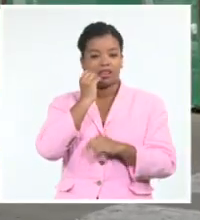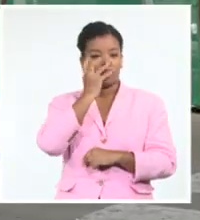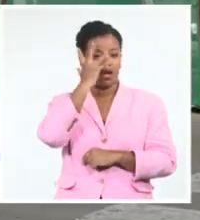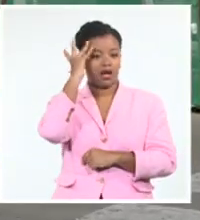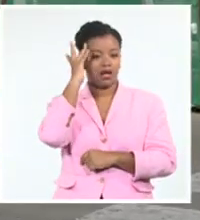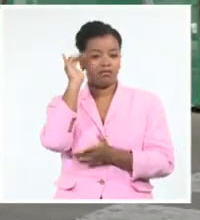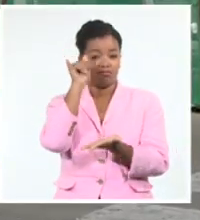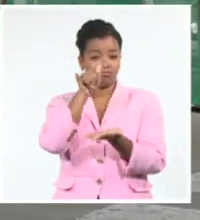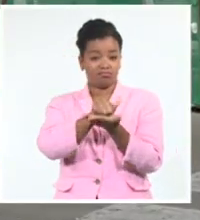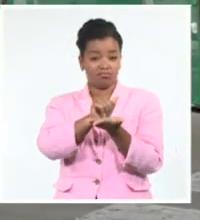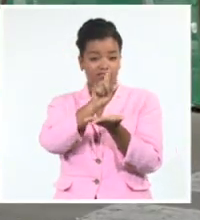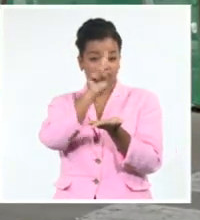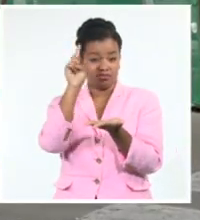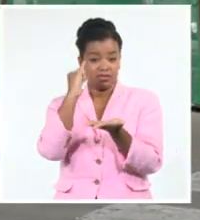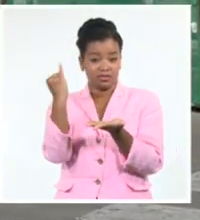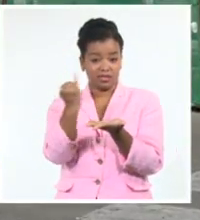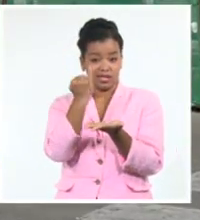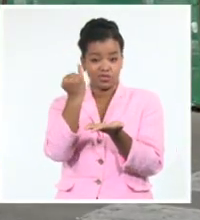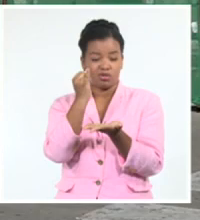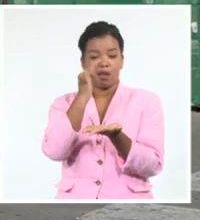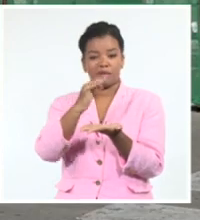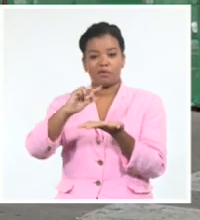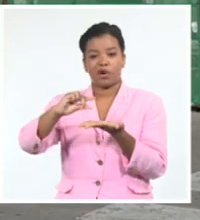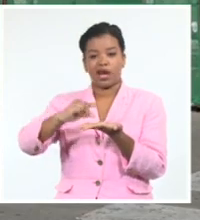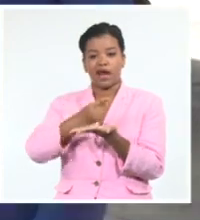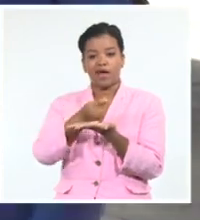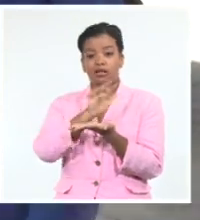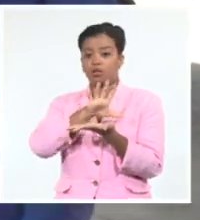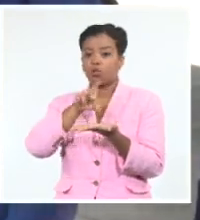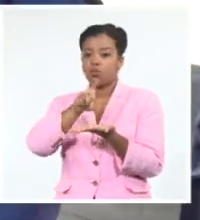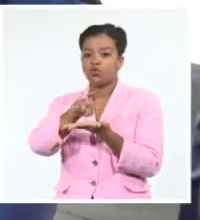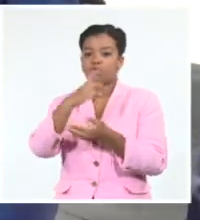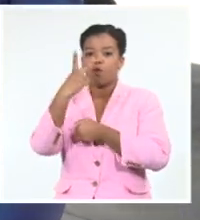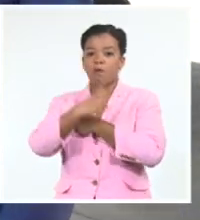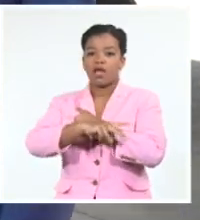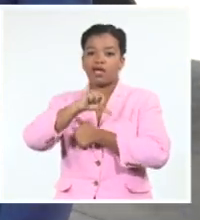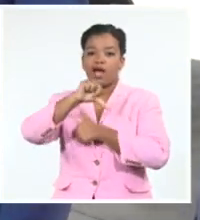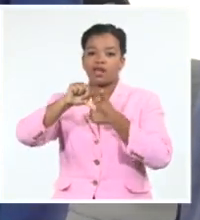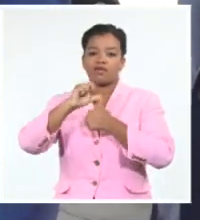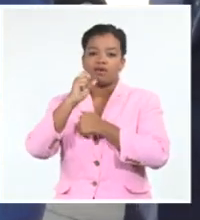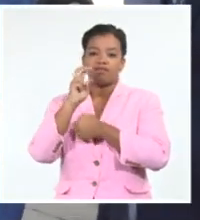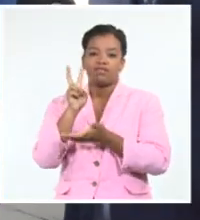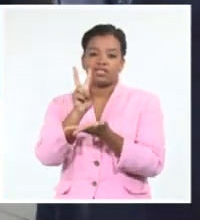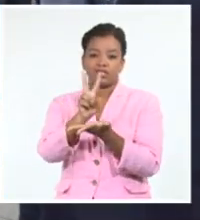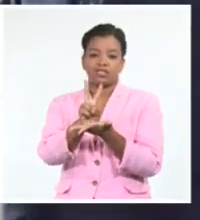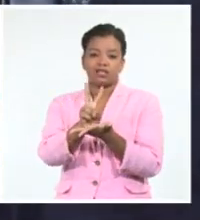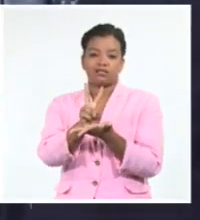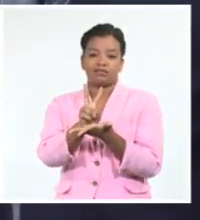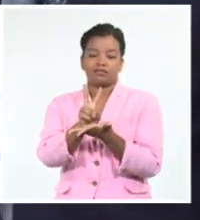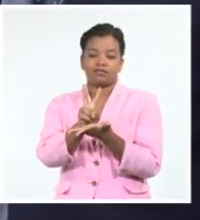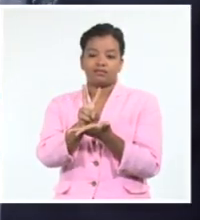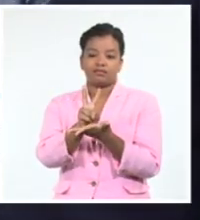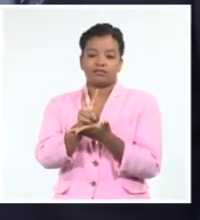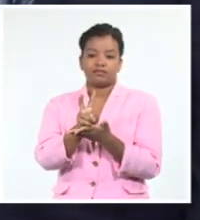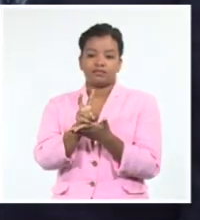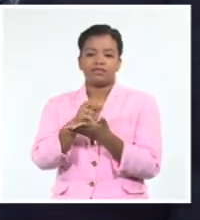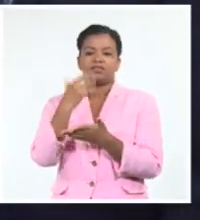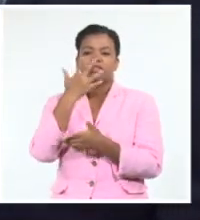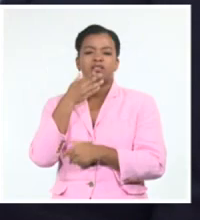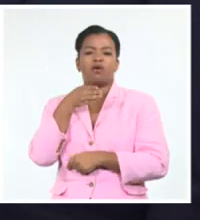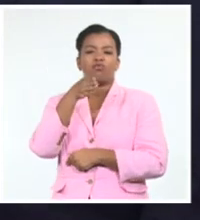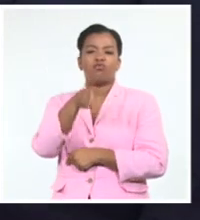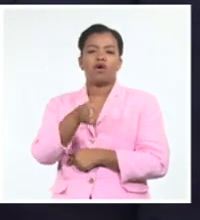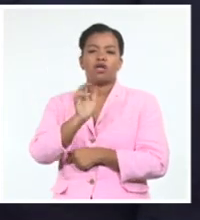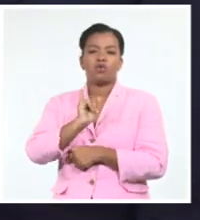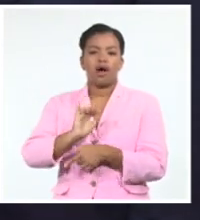Aeropuerto Internacional Maurice Bishop, último punto de su gira al Caribe. A la escalerilla del avión acudió a recibir al jefe de Estado cubano,